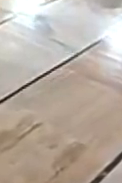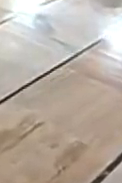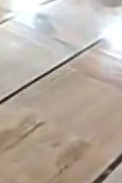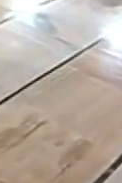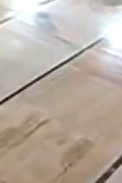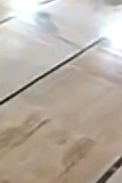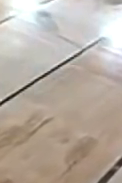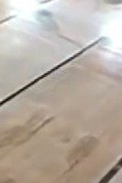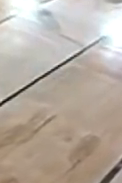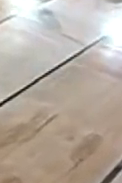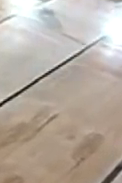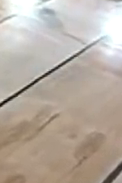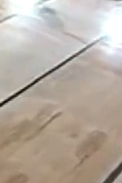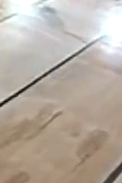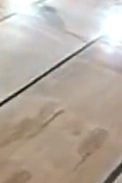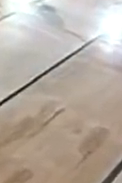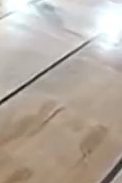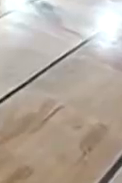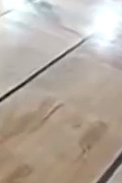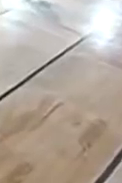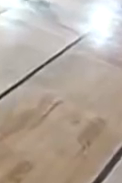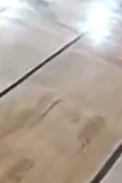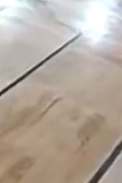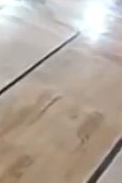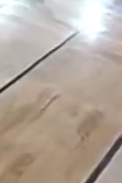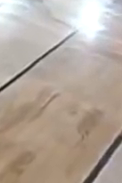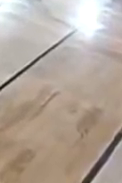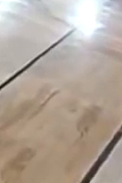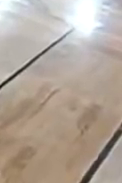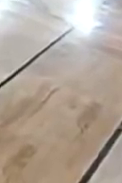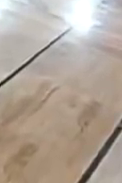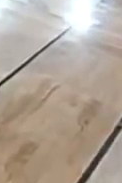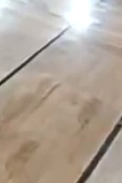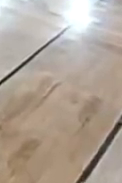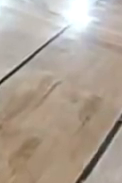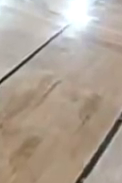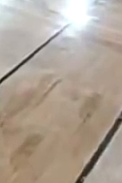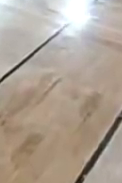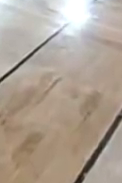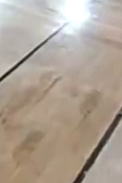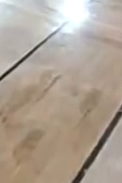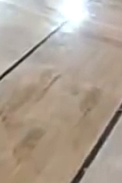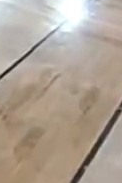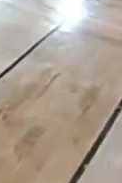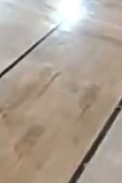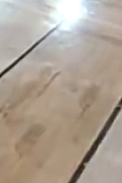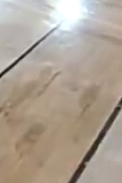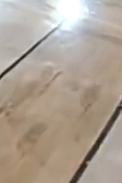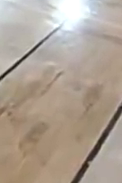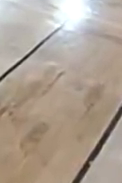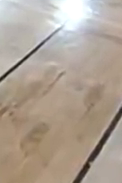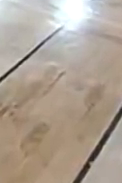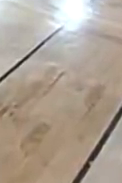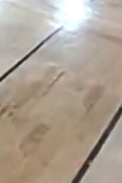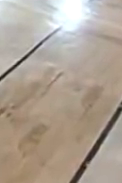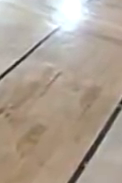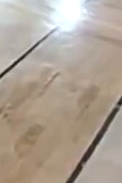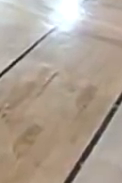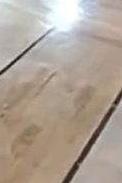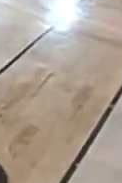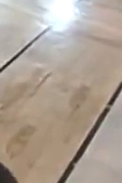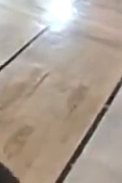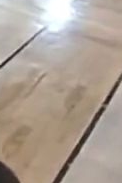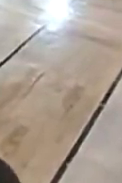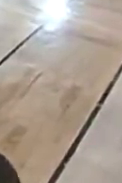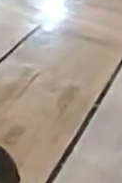web VitrinaVenezuela.com, que se apunta a avanzar en la consolidación del comercio digital con la máxima inclusión y el apoyo del